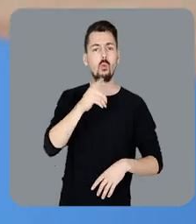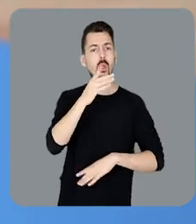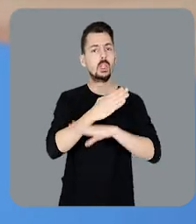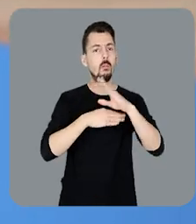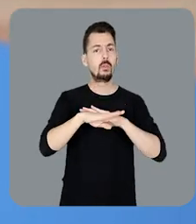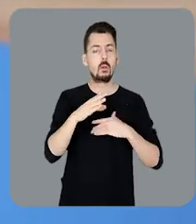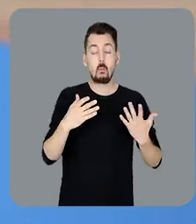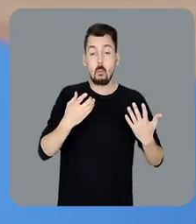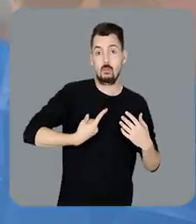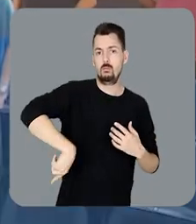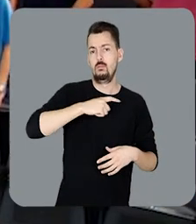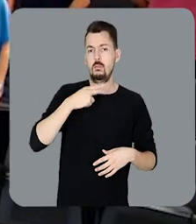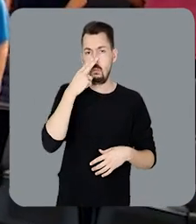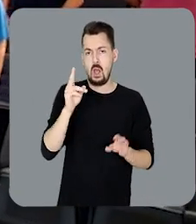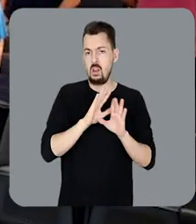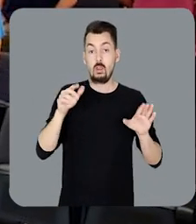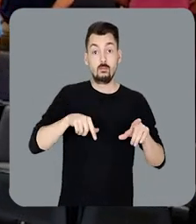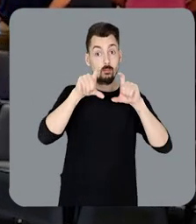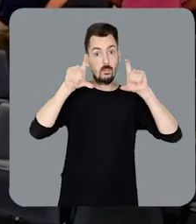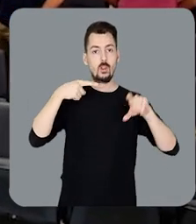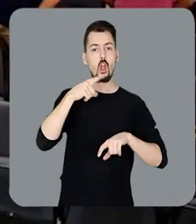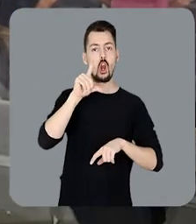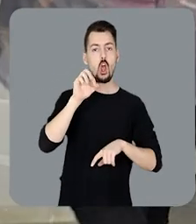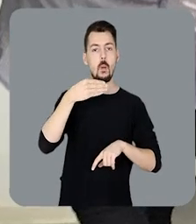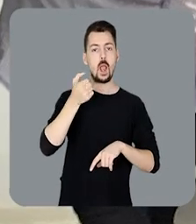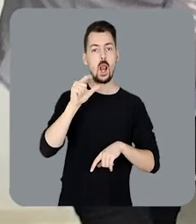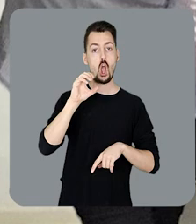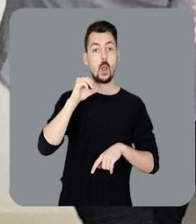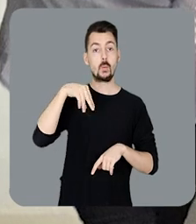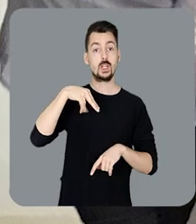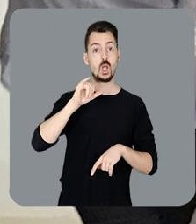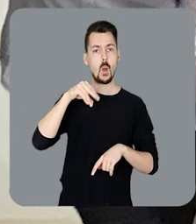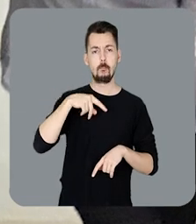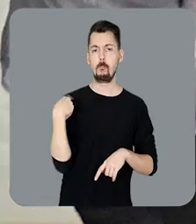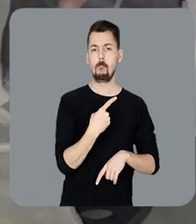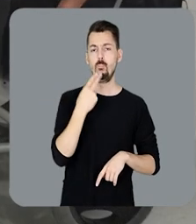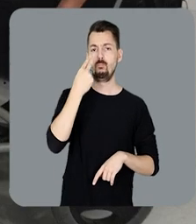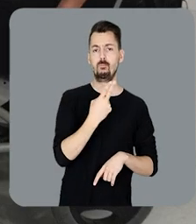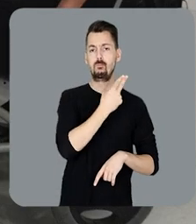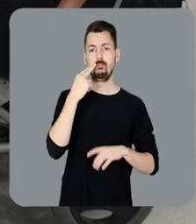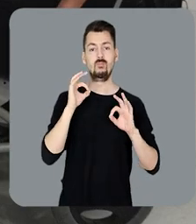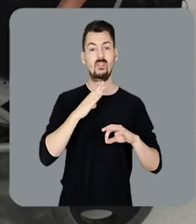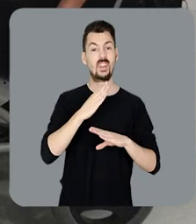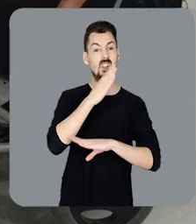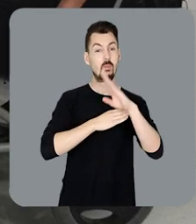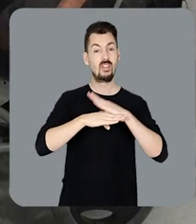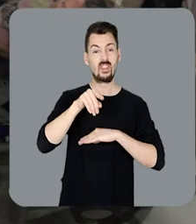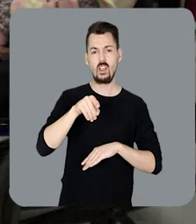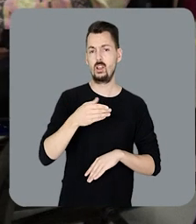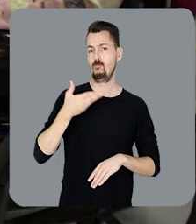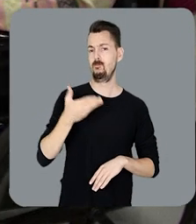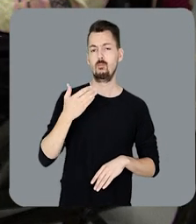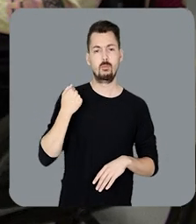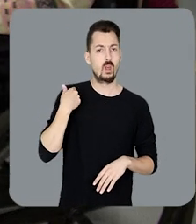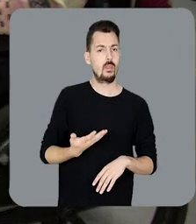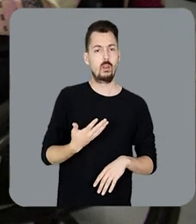género o discapacidad. En Global Omnium estamos comprometidos con la diversidad como factor enriquecedor dentro de nuestra